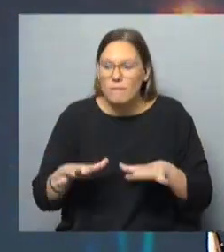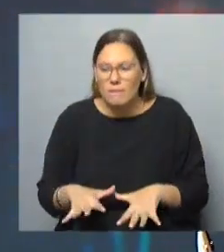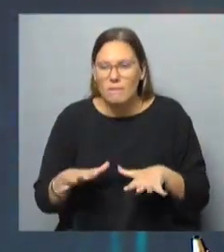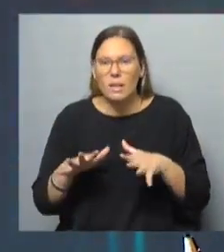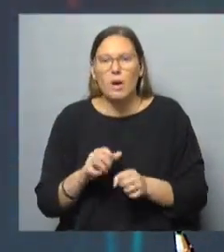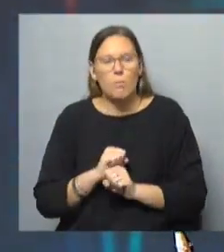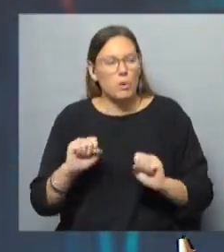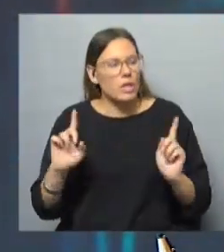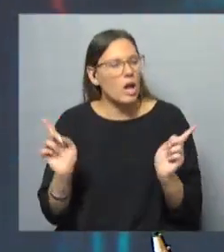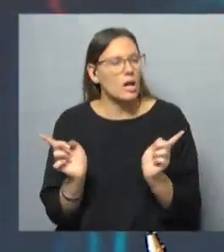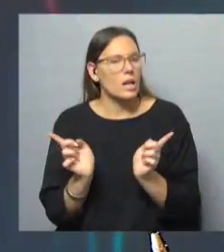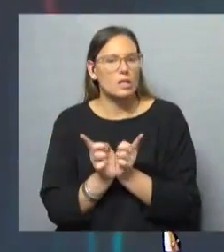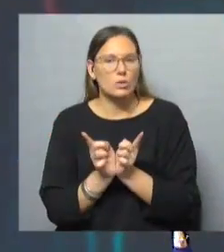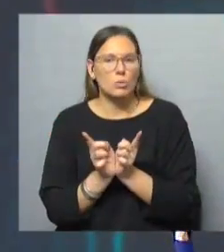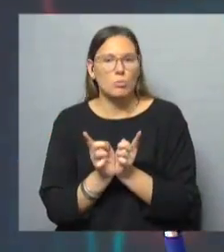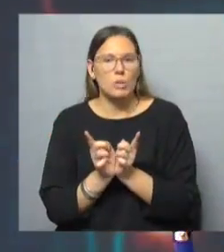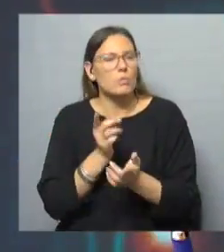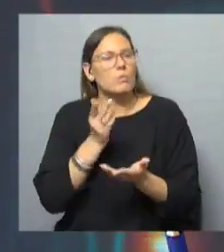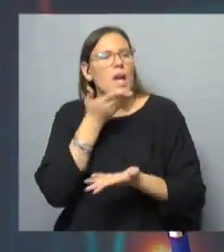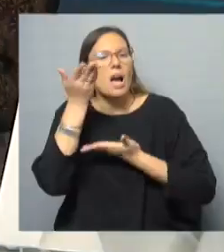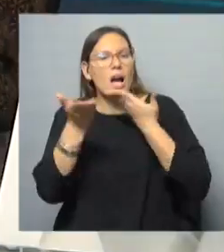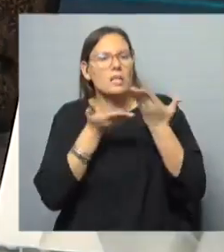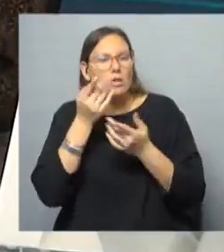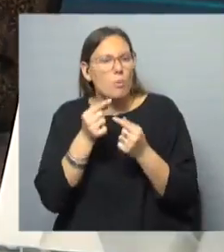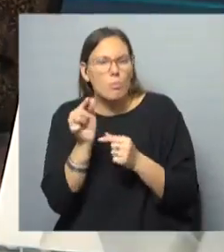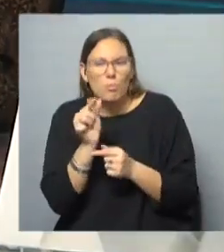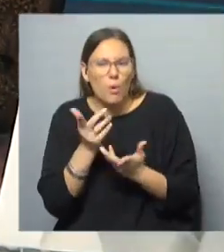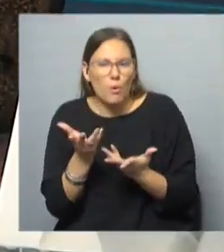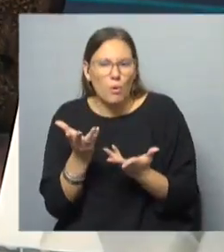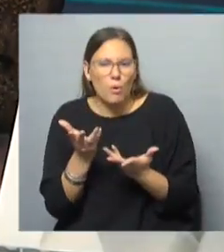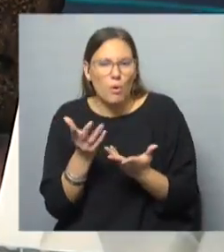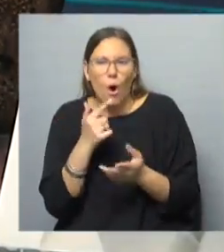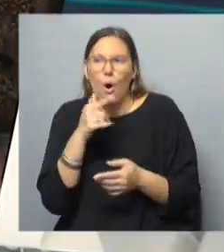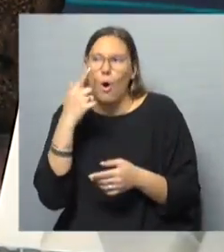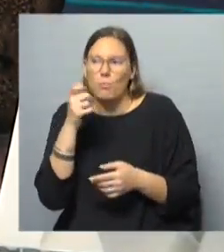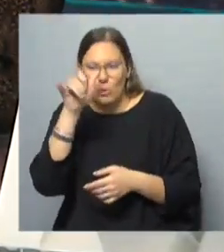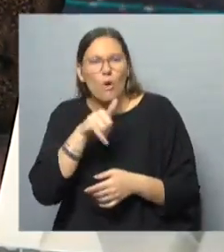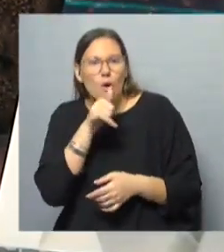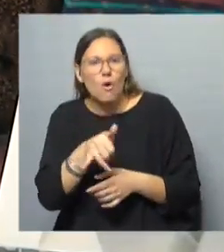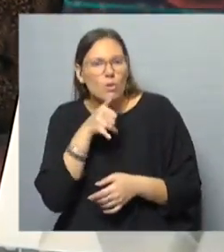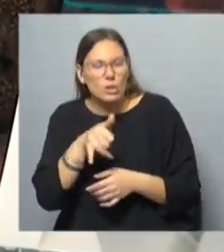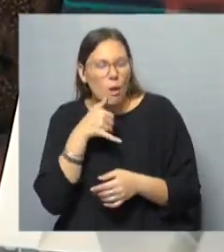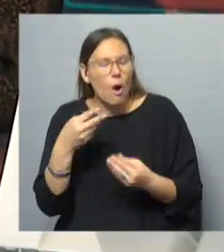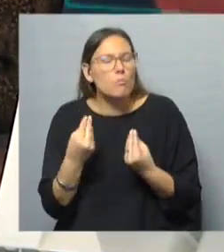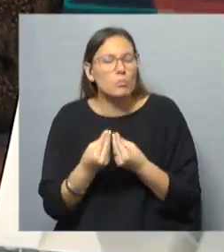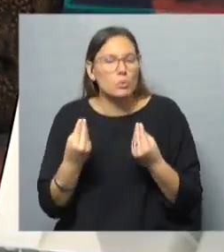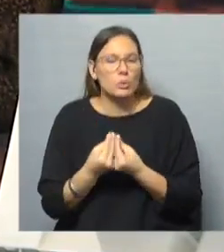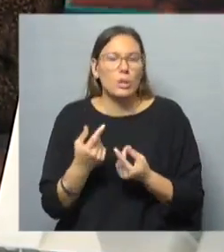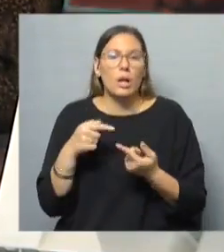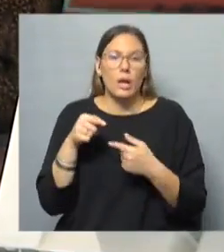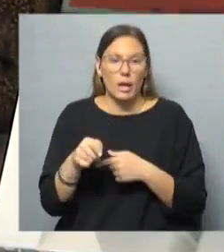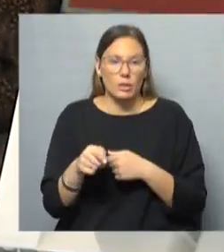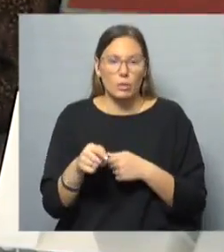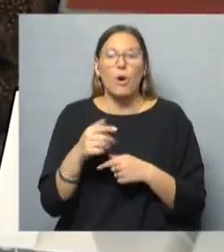poder de síntesis en una lírica donde en muy pocas cosas el tipo te contaba un montón. Así que bueno, de esto